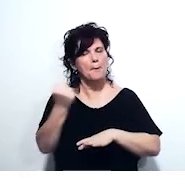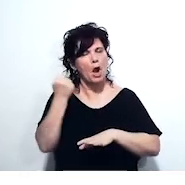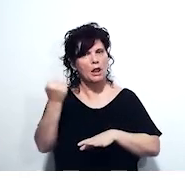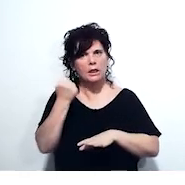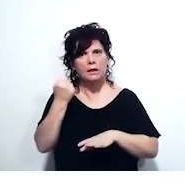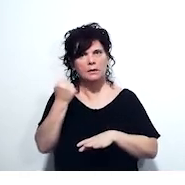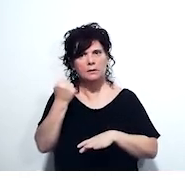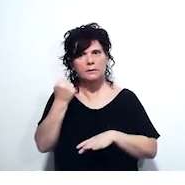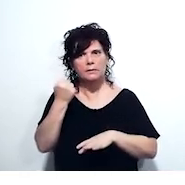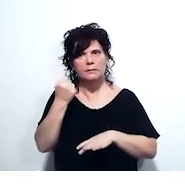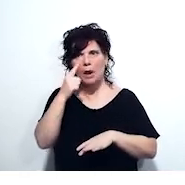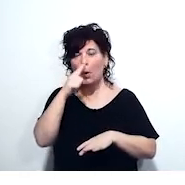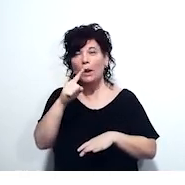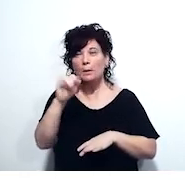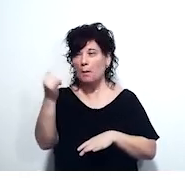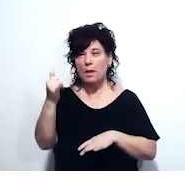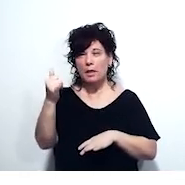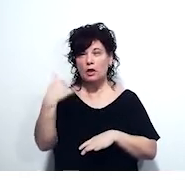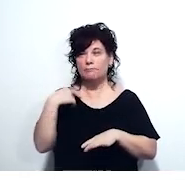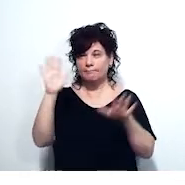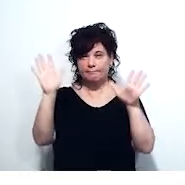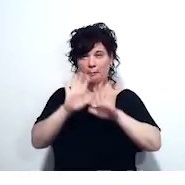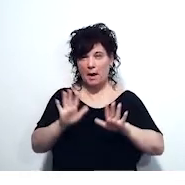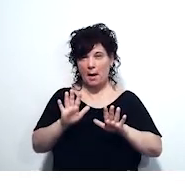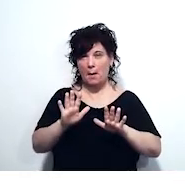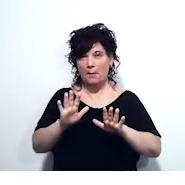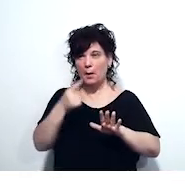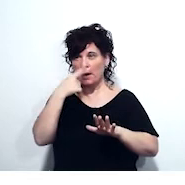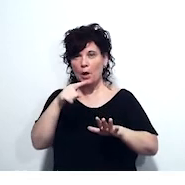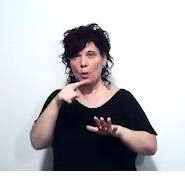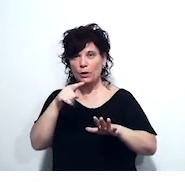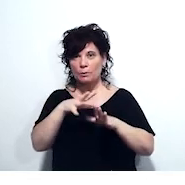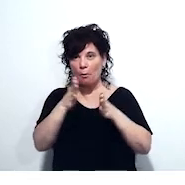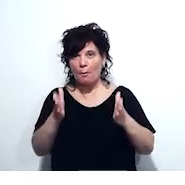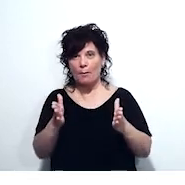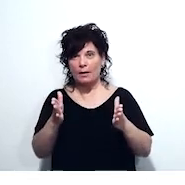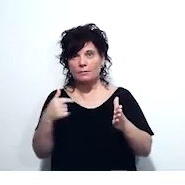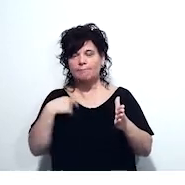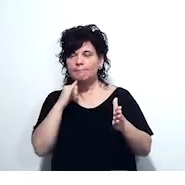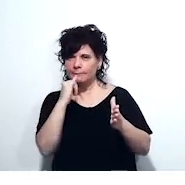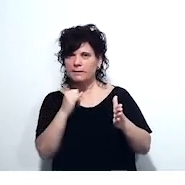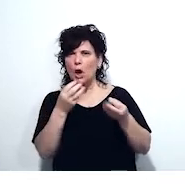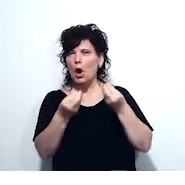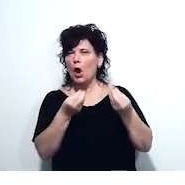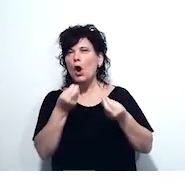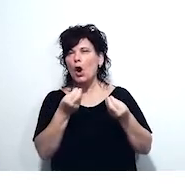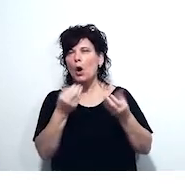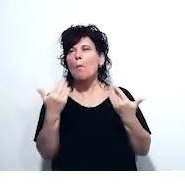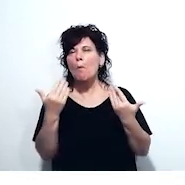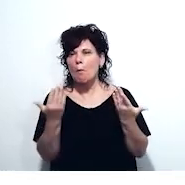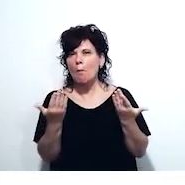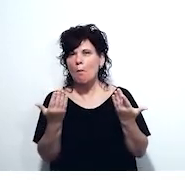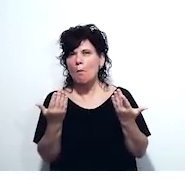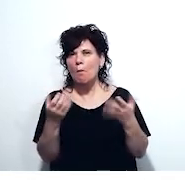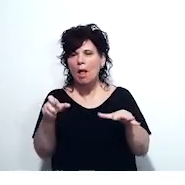súper importante. En el último video que les voy a preparar para este último módulo, les voy a decir de qué manera